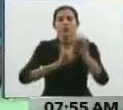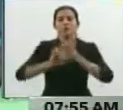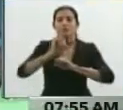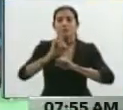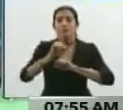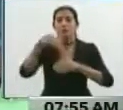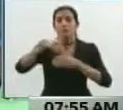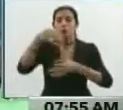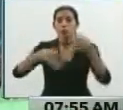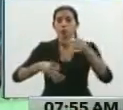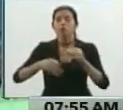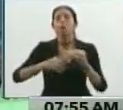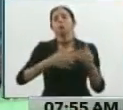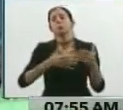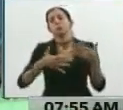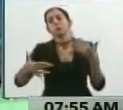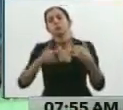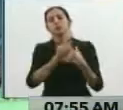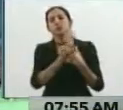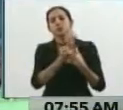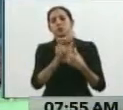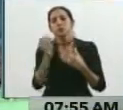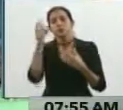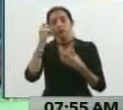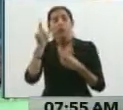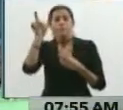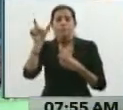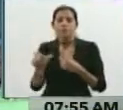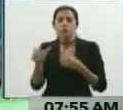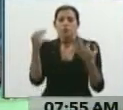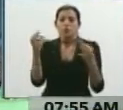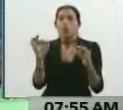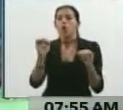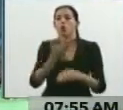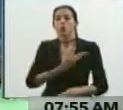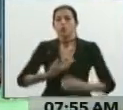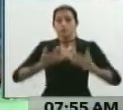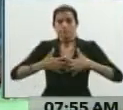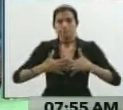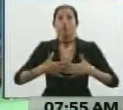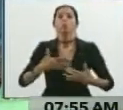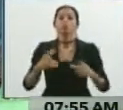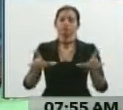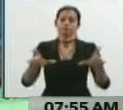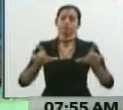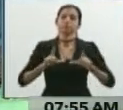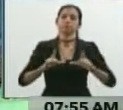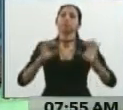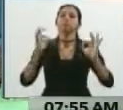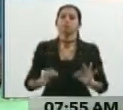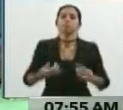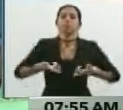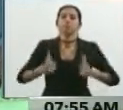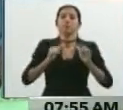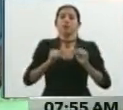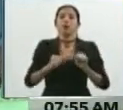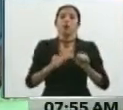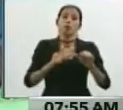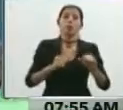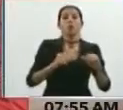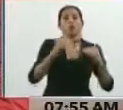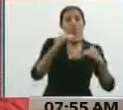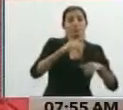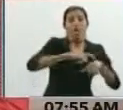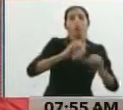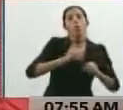y después de los 120 días si eres persona natural lo puedes utilizar ya con una certificación de carácter permanente y con una